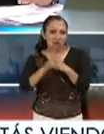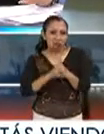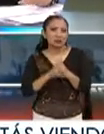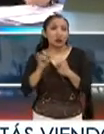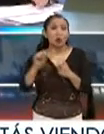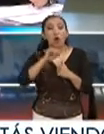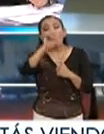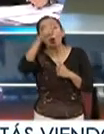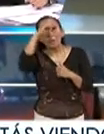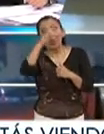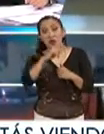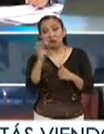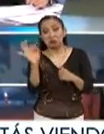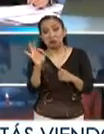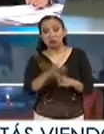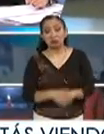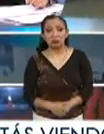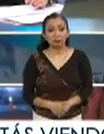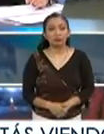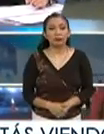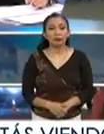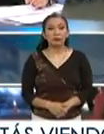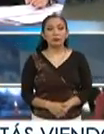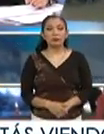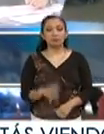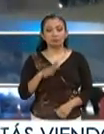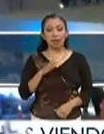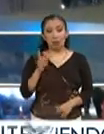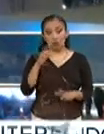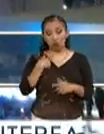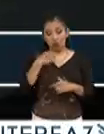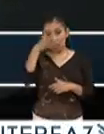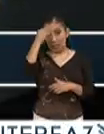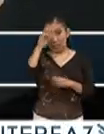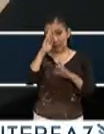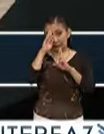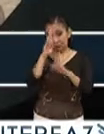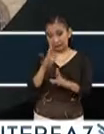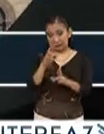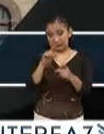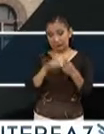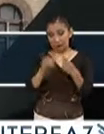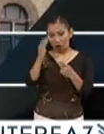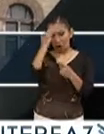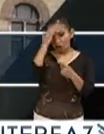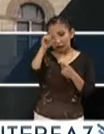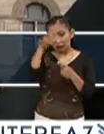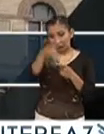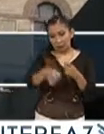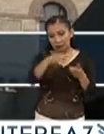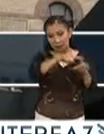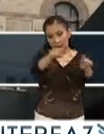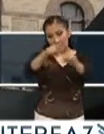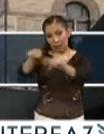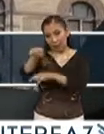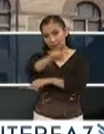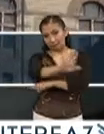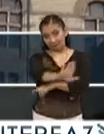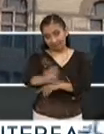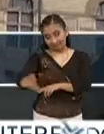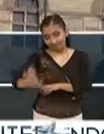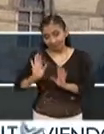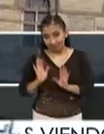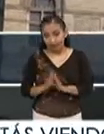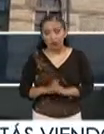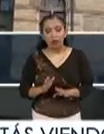incluso de otras partes de México. Pues yo creo que a respetar, a conocer y aceptar las diferencias, más que